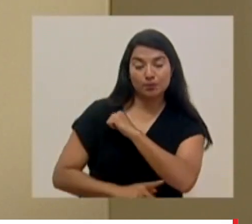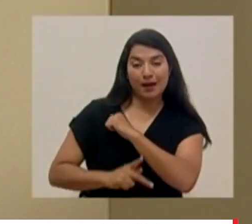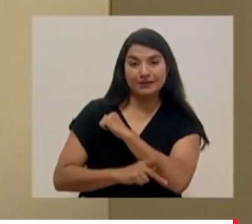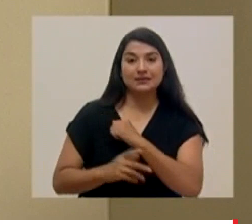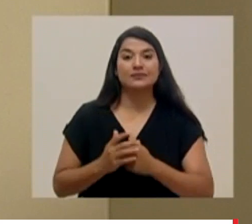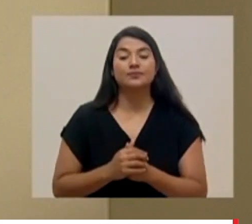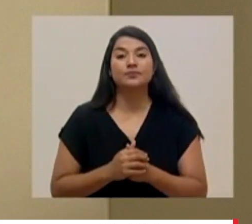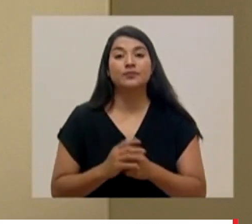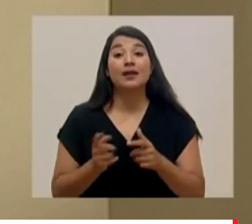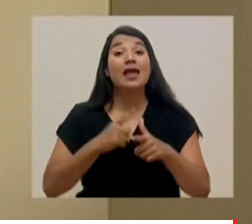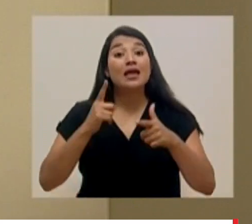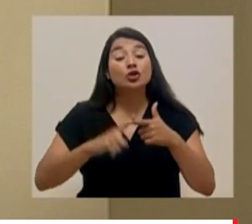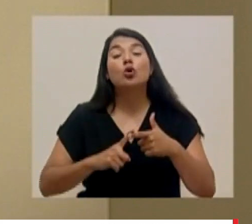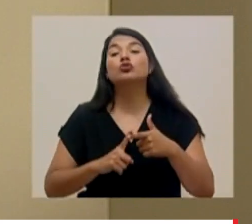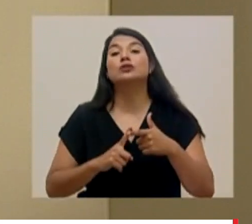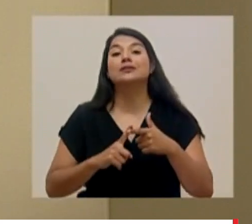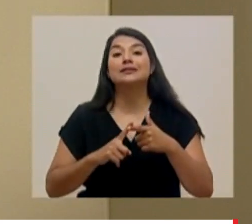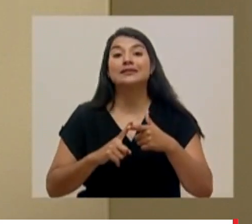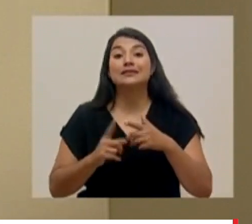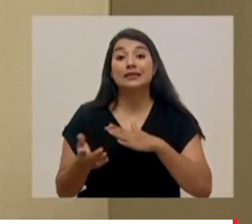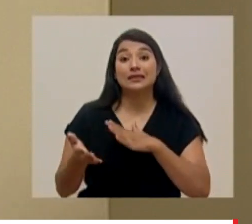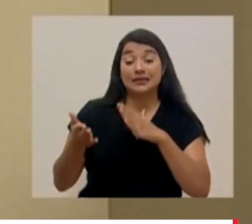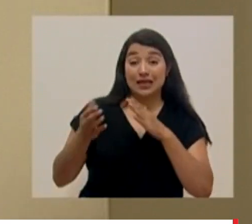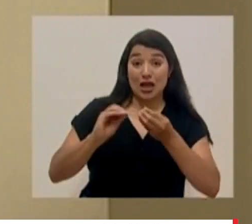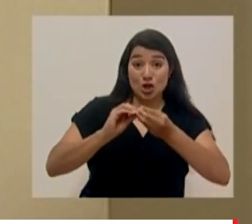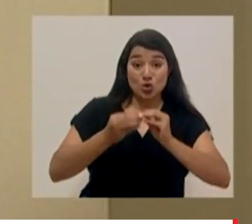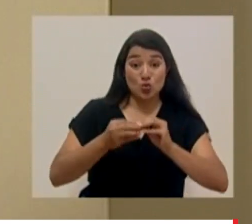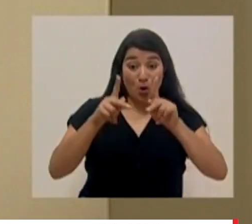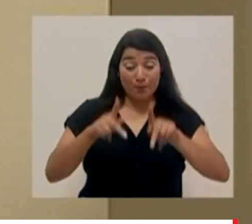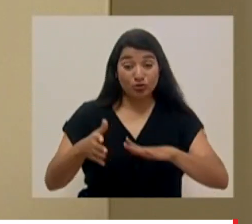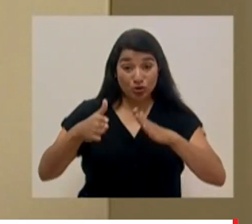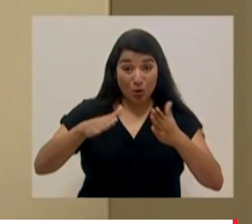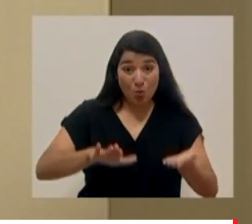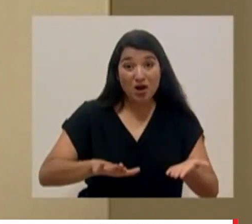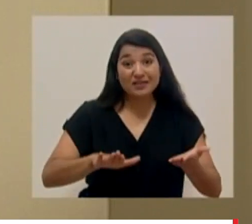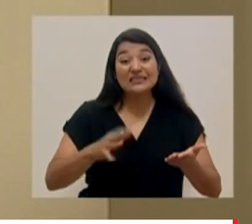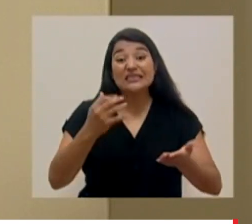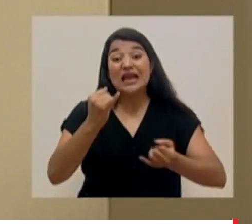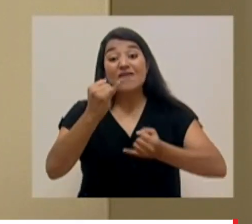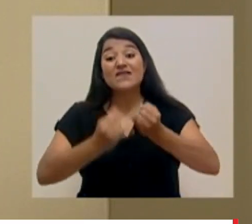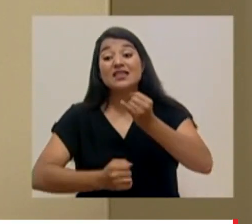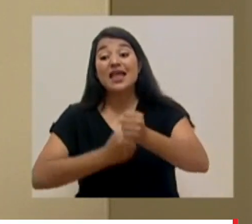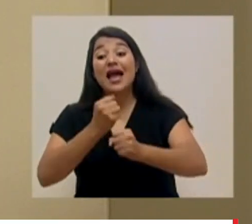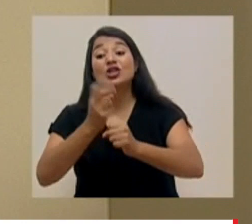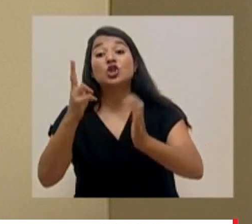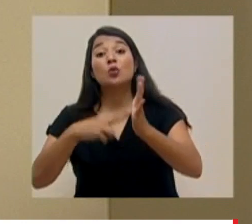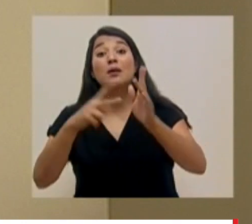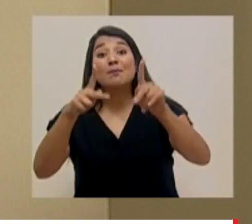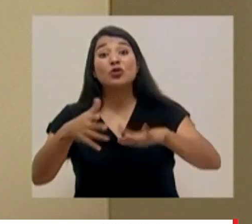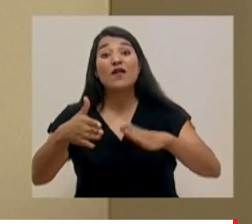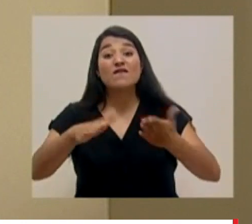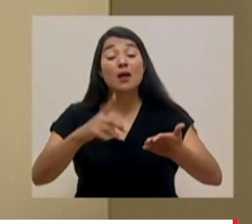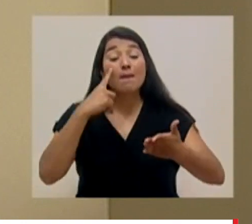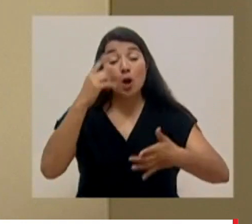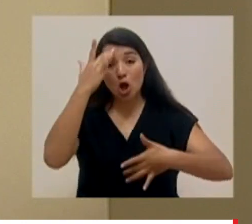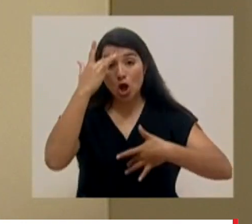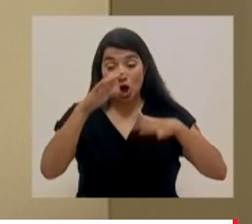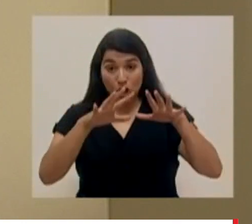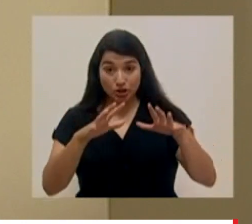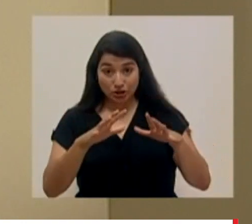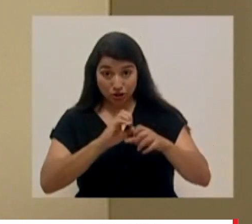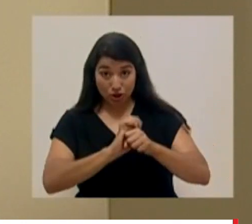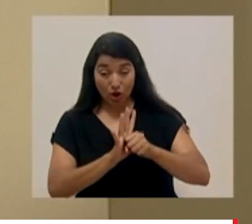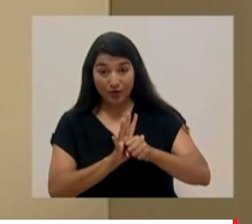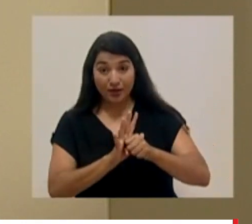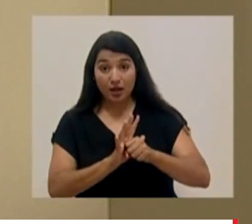Entonces la mortalidad no solamente es si llegamos a esa cifra de 2.000 personas solo por COVID, van a haber mucho más muertos por